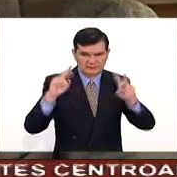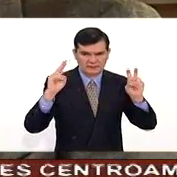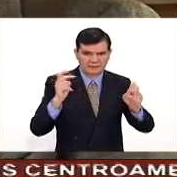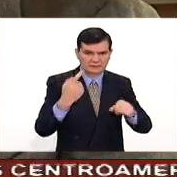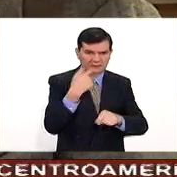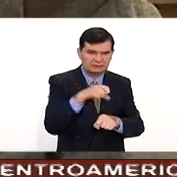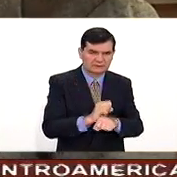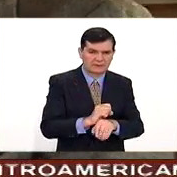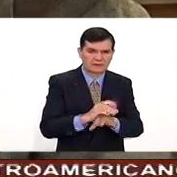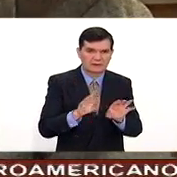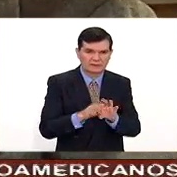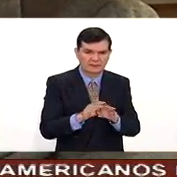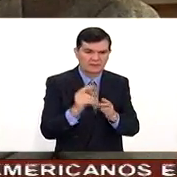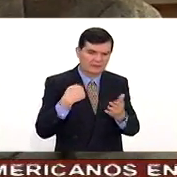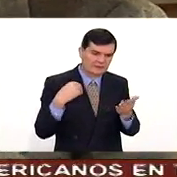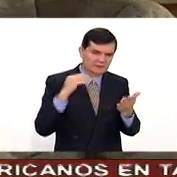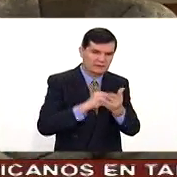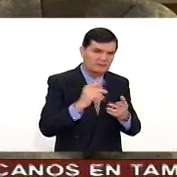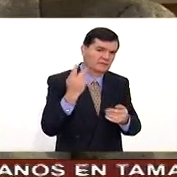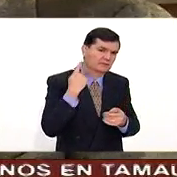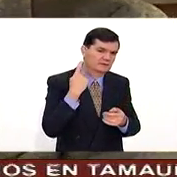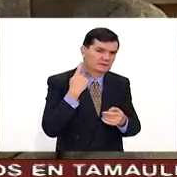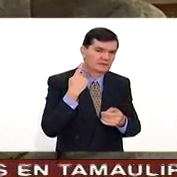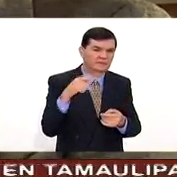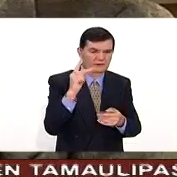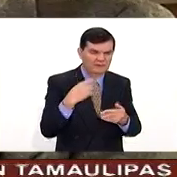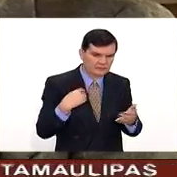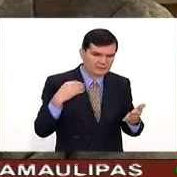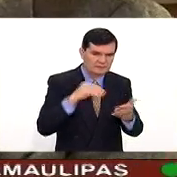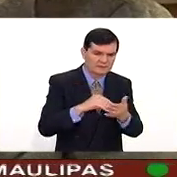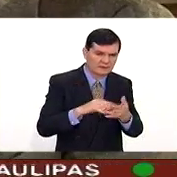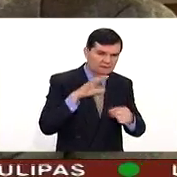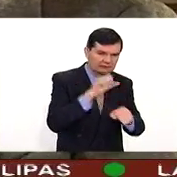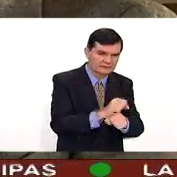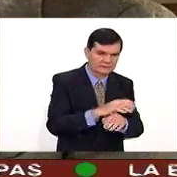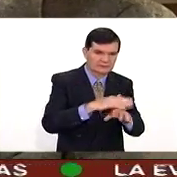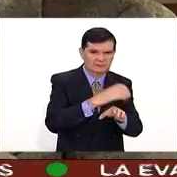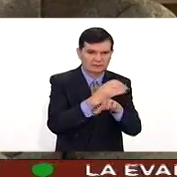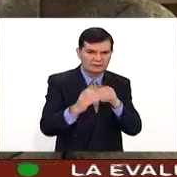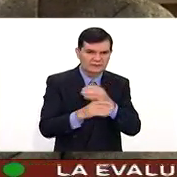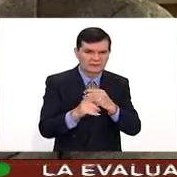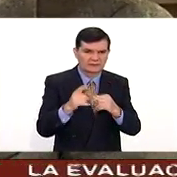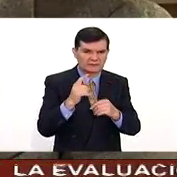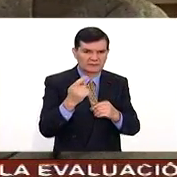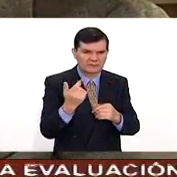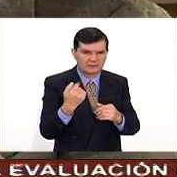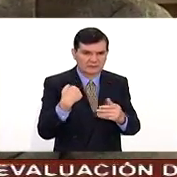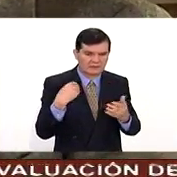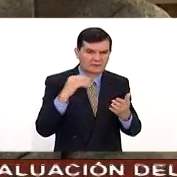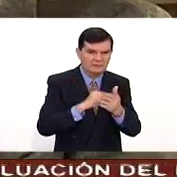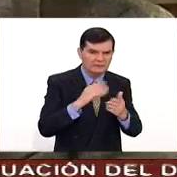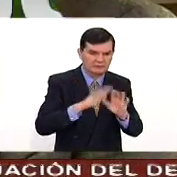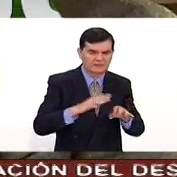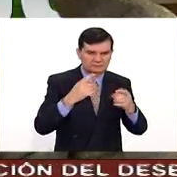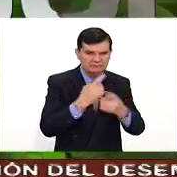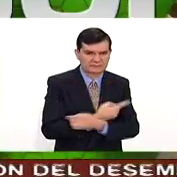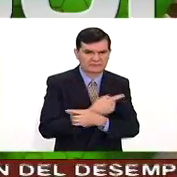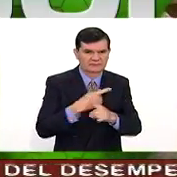semana, sí. O sea, un poco la coyuntura política, pero abordarlo desde perspectivas un poco más